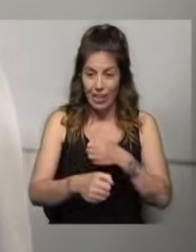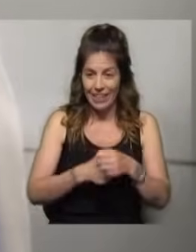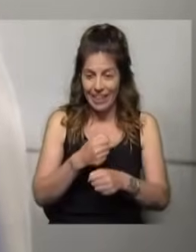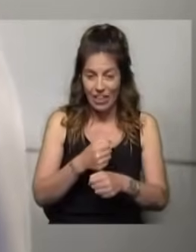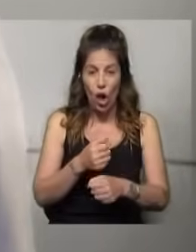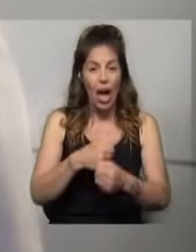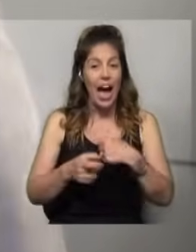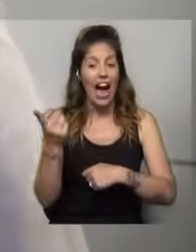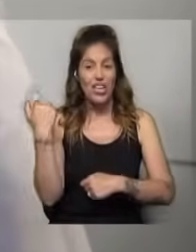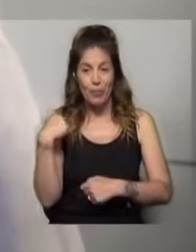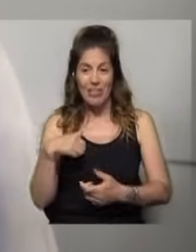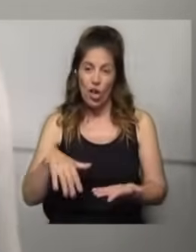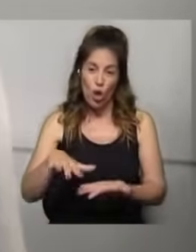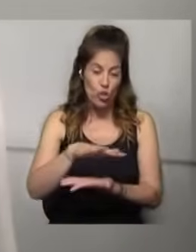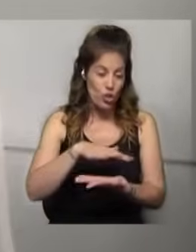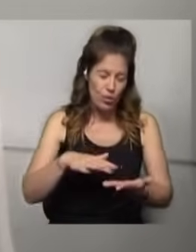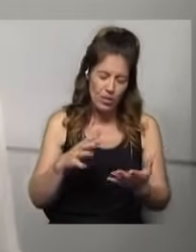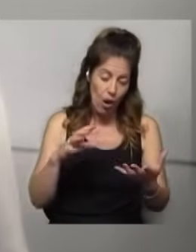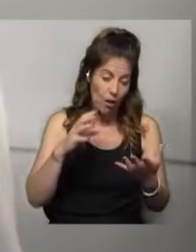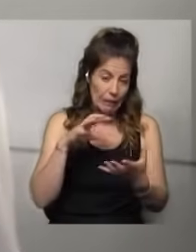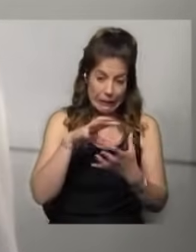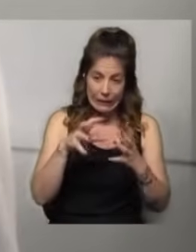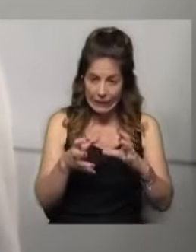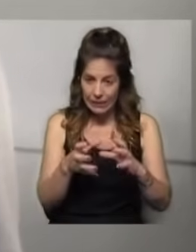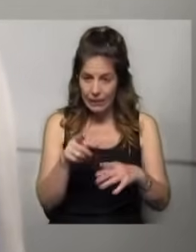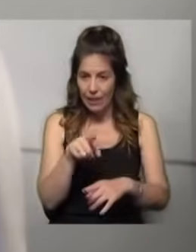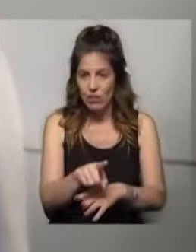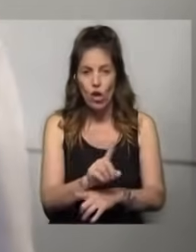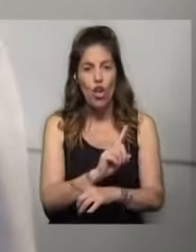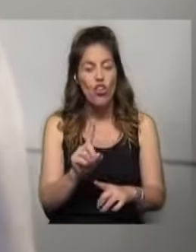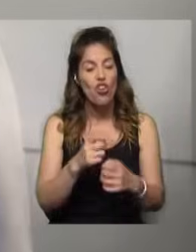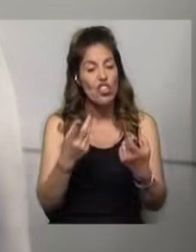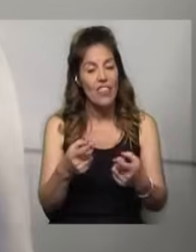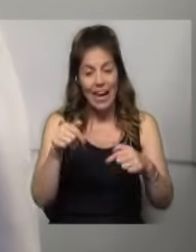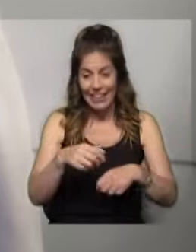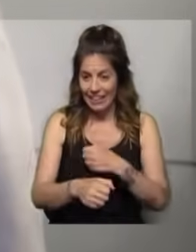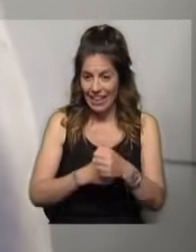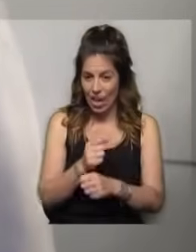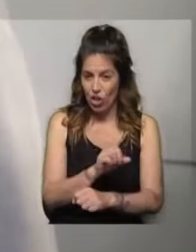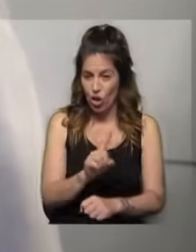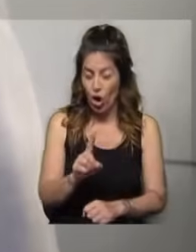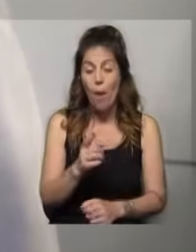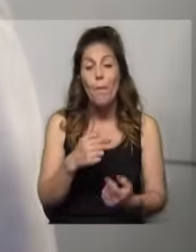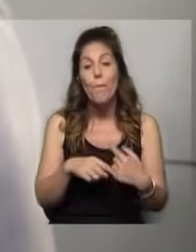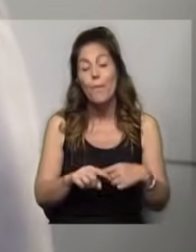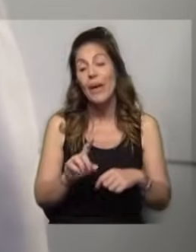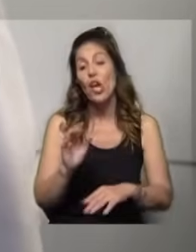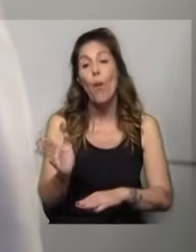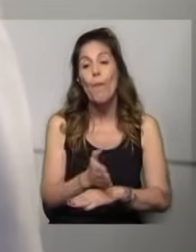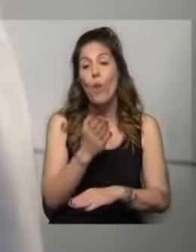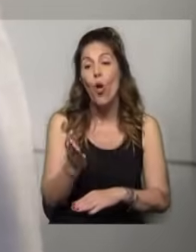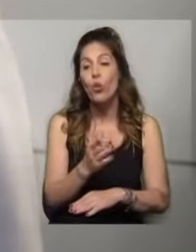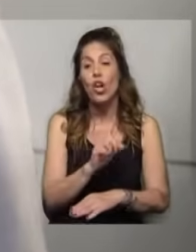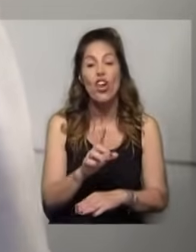a esta altura del año con una situación sumamente crítica eso no se está dando este año si bien todavía hay productores que no han